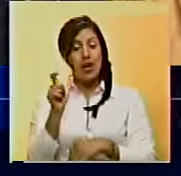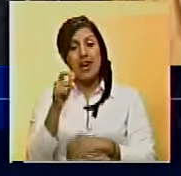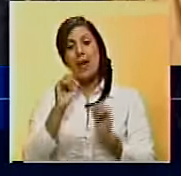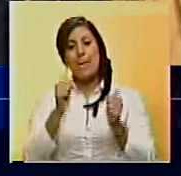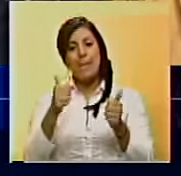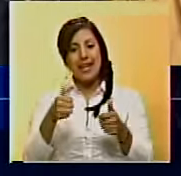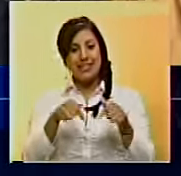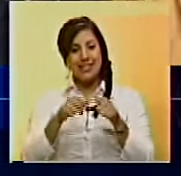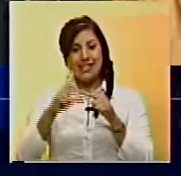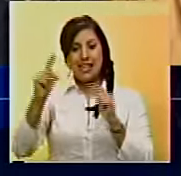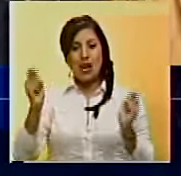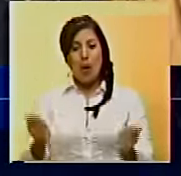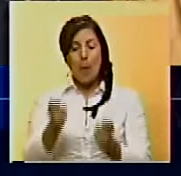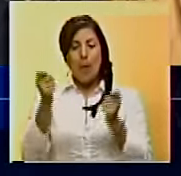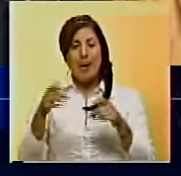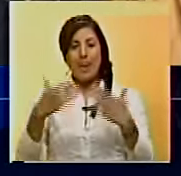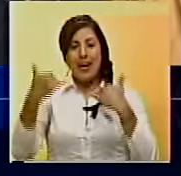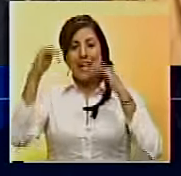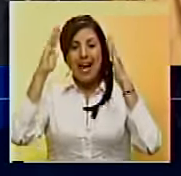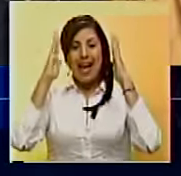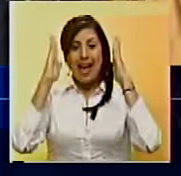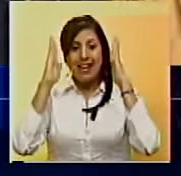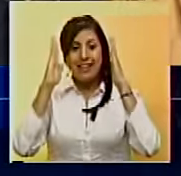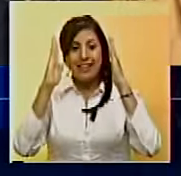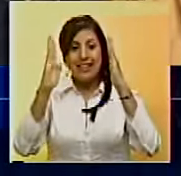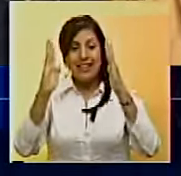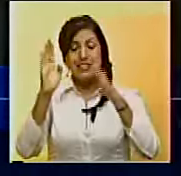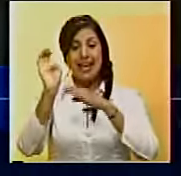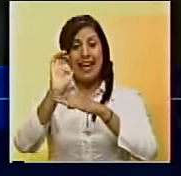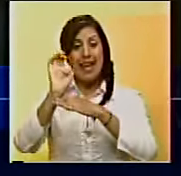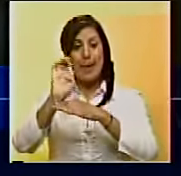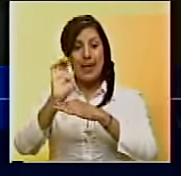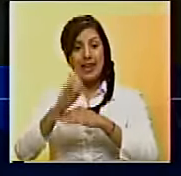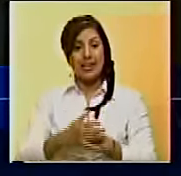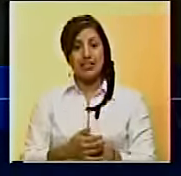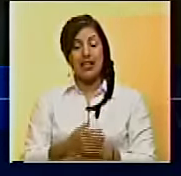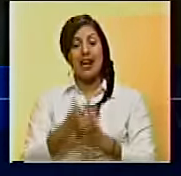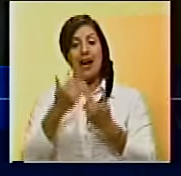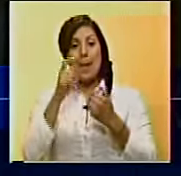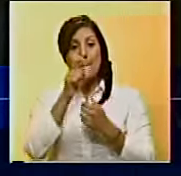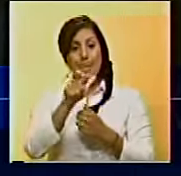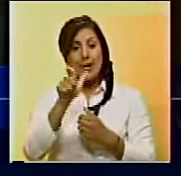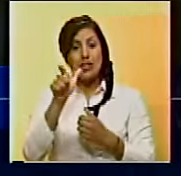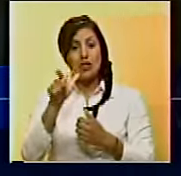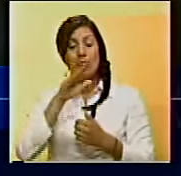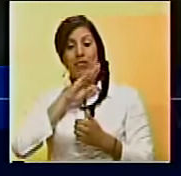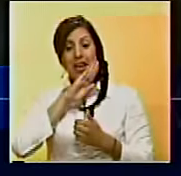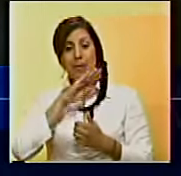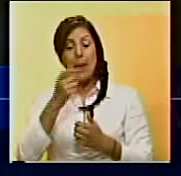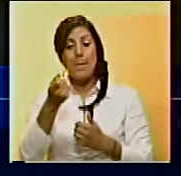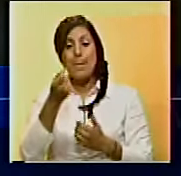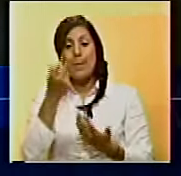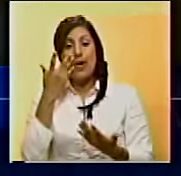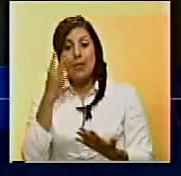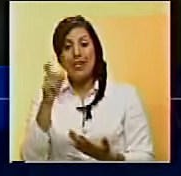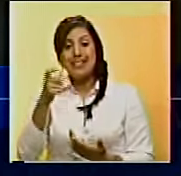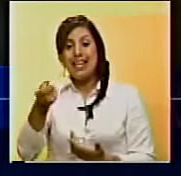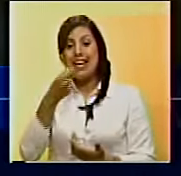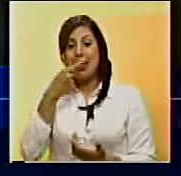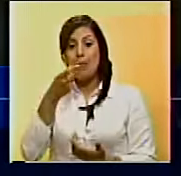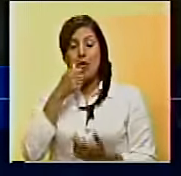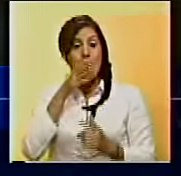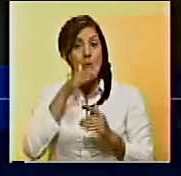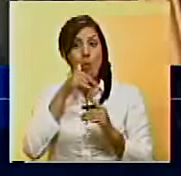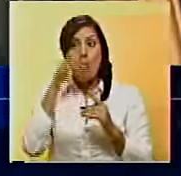una campaña para atender de manera emergente los casos de medicamentos que no